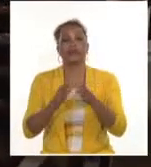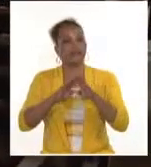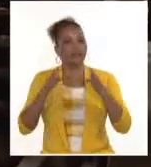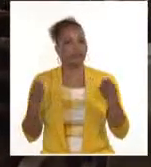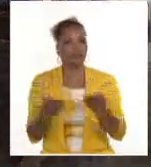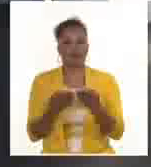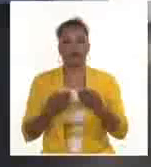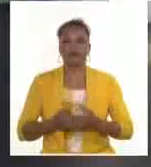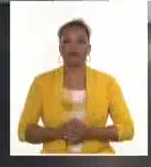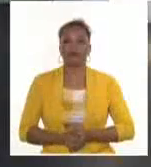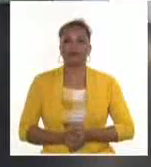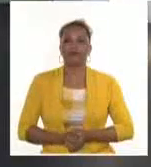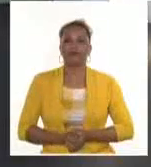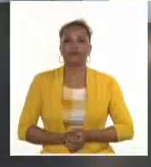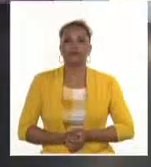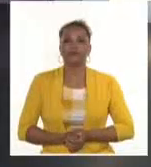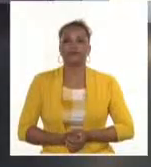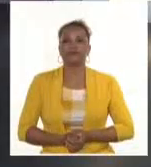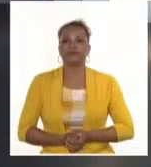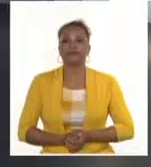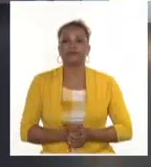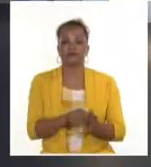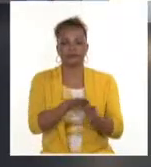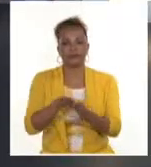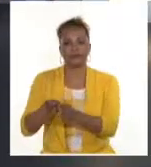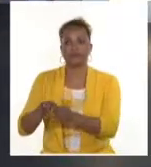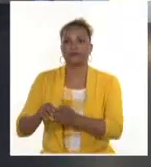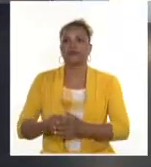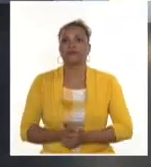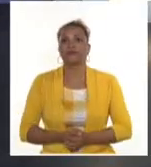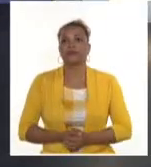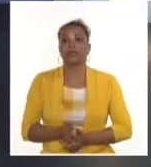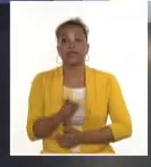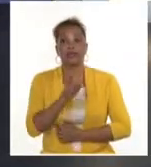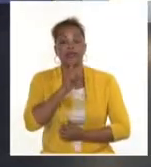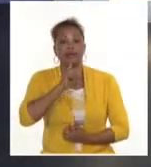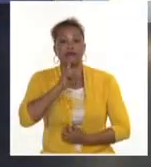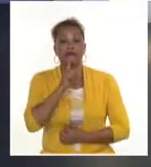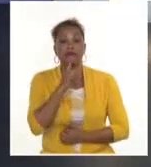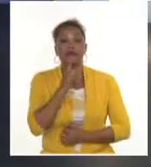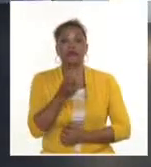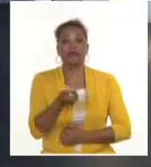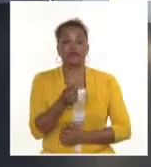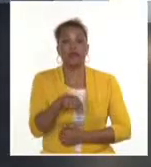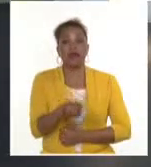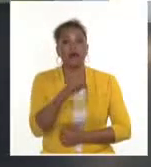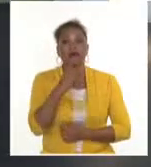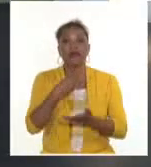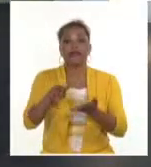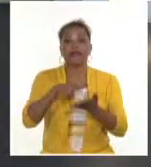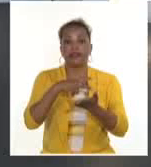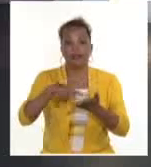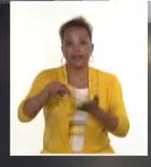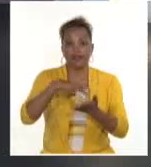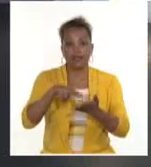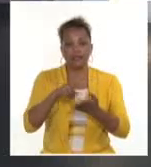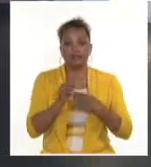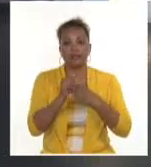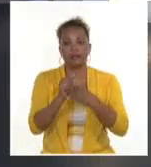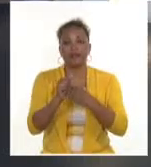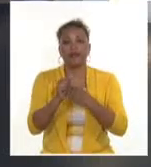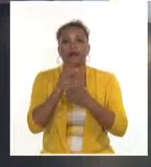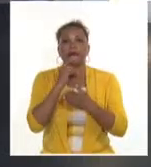de noticias cambiamos de tema este viernes danza contemporánea de Cuba dirigida por el maestro Miguel